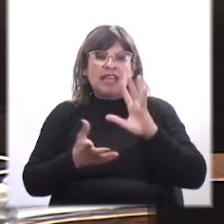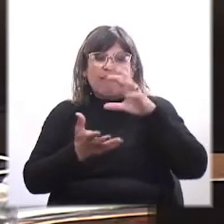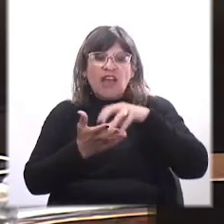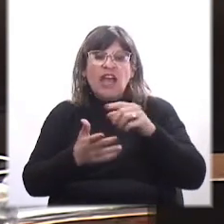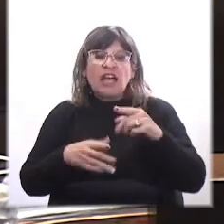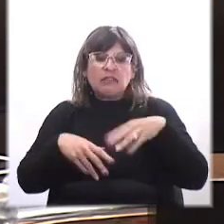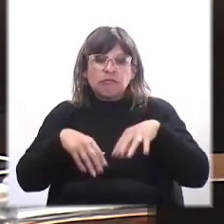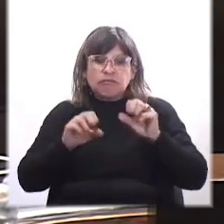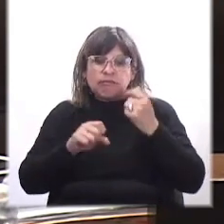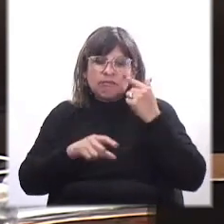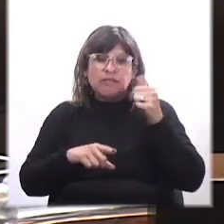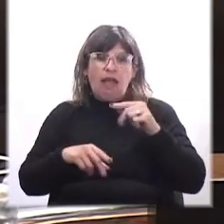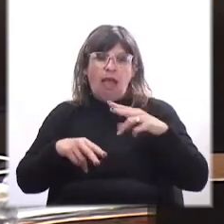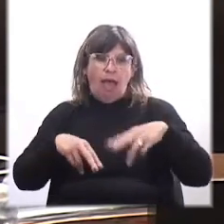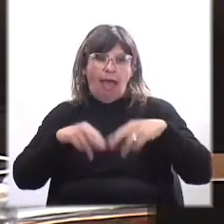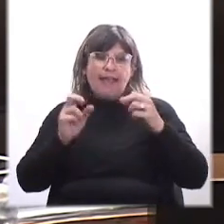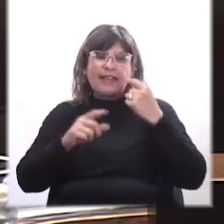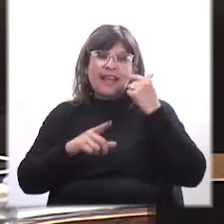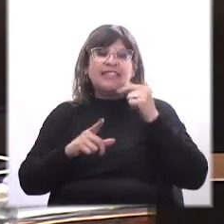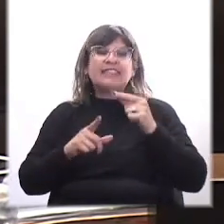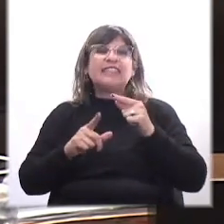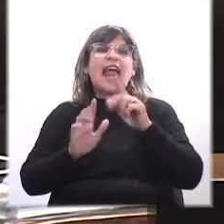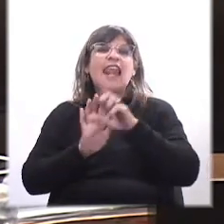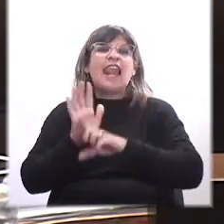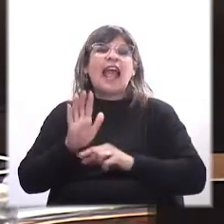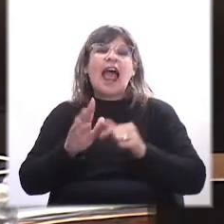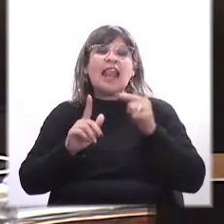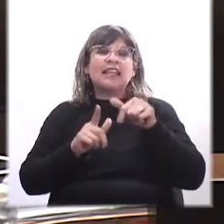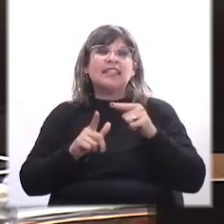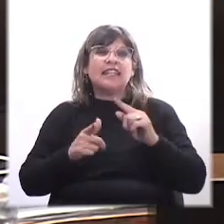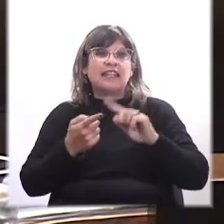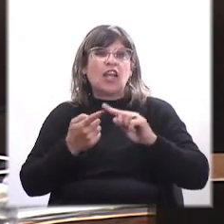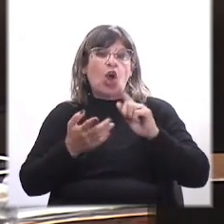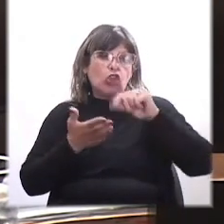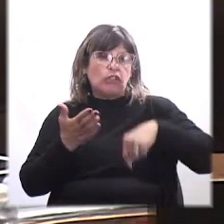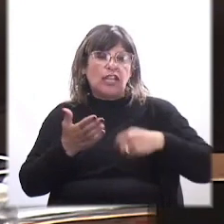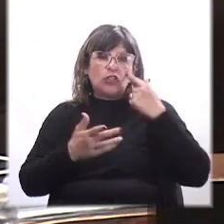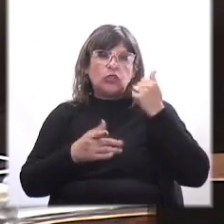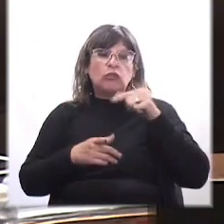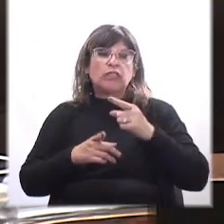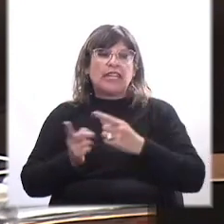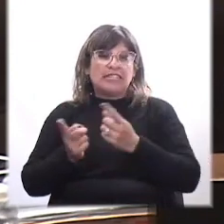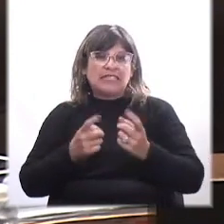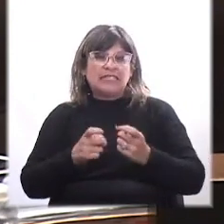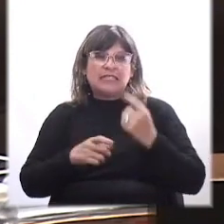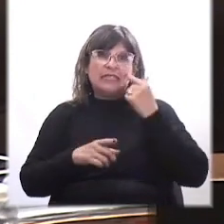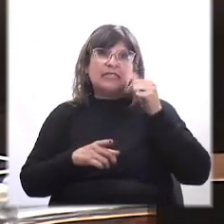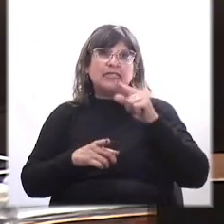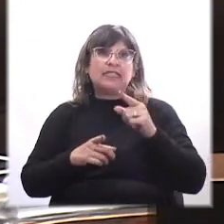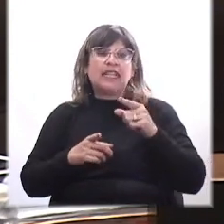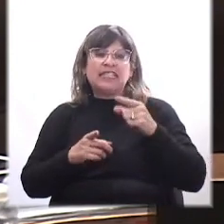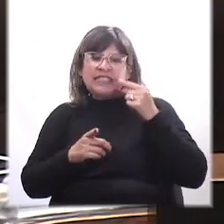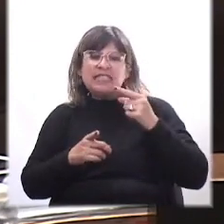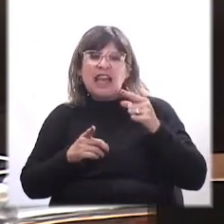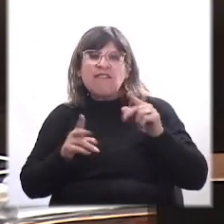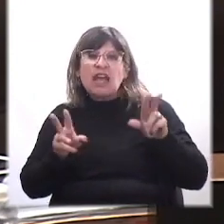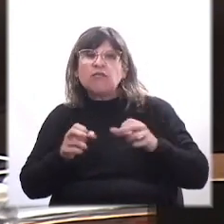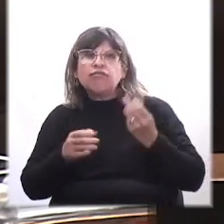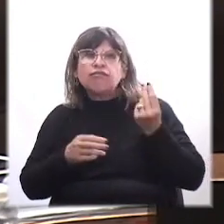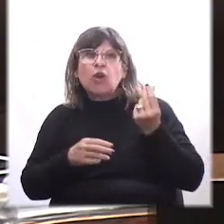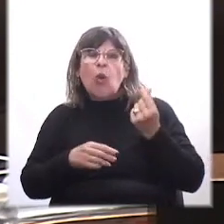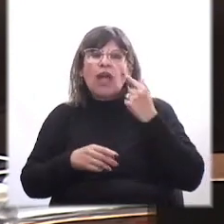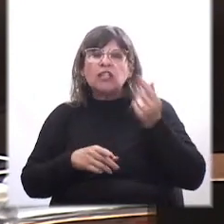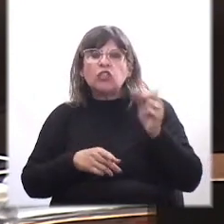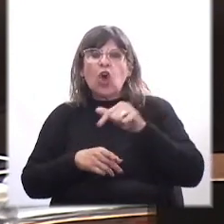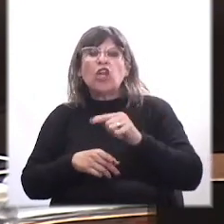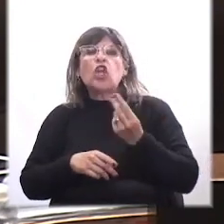localización, analizar el marco legal y contractual, determinar las inversiones requeridas y estimar los ingresos y costos durante